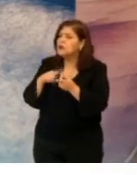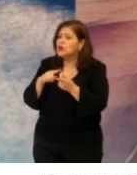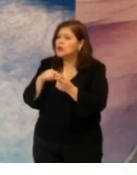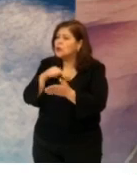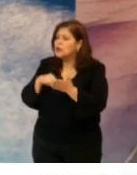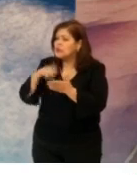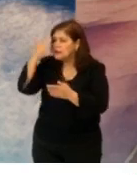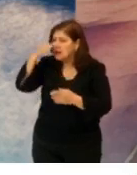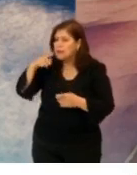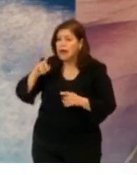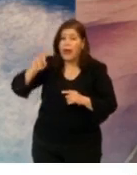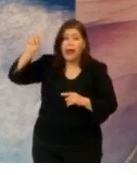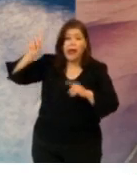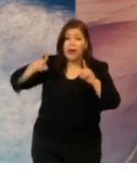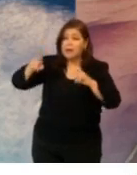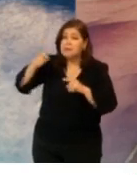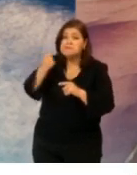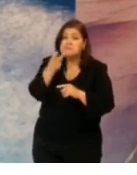7.